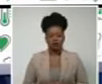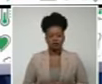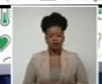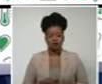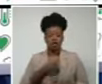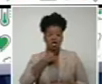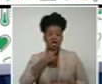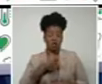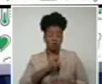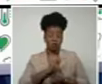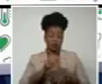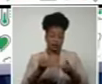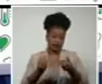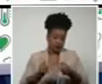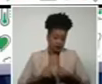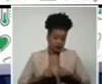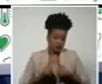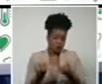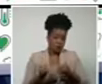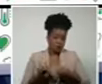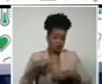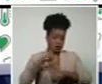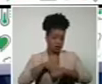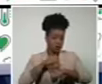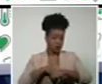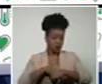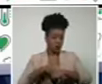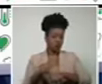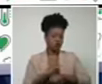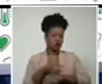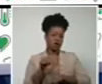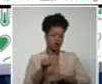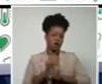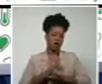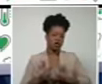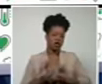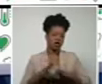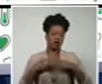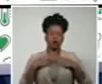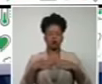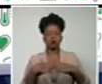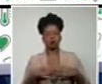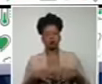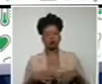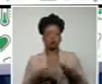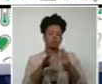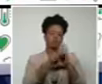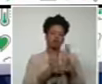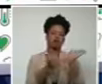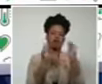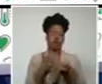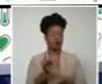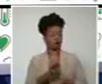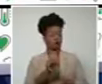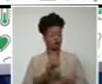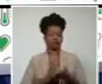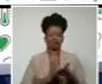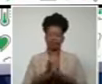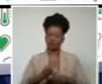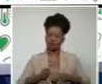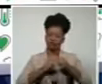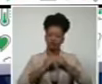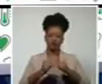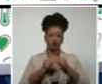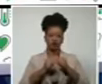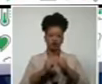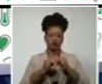datos no es momento para, digamos, que desmontar ninguna medida, todo lo contrario, para arreciar cada una de las